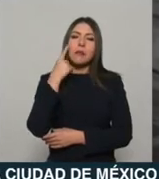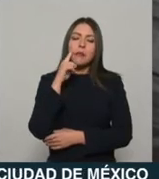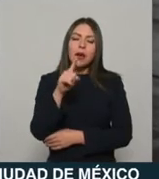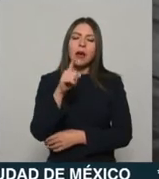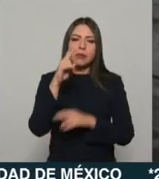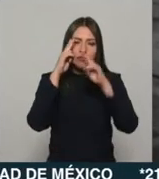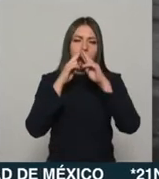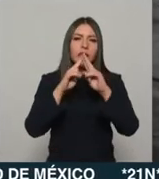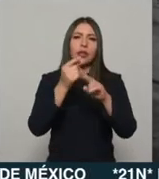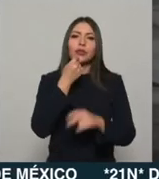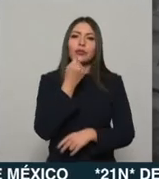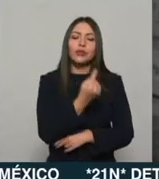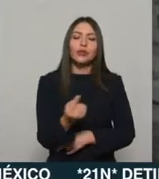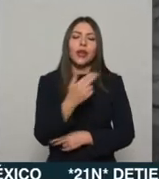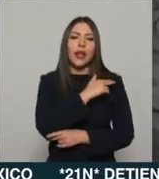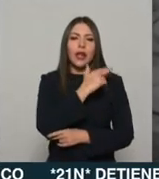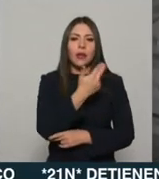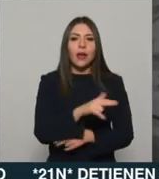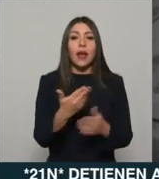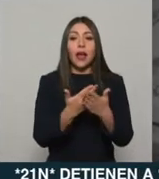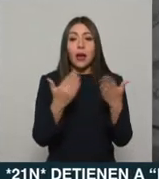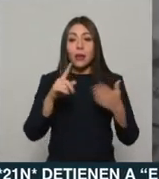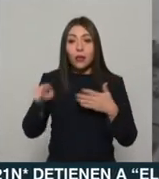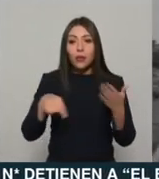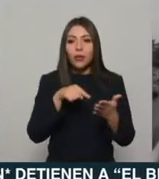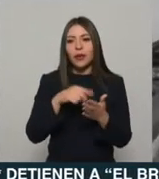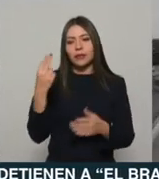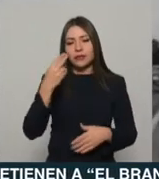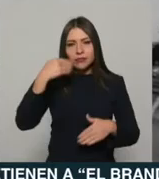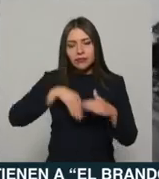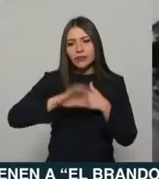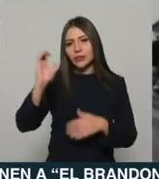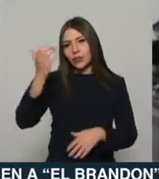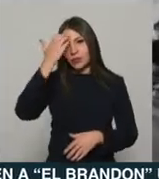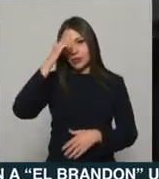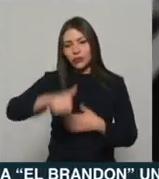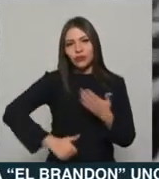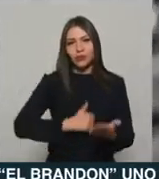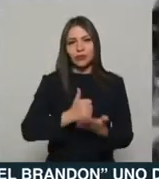icónico que debes visitar en la Ciudad de México.